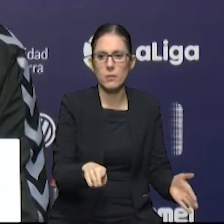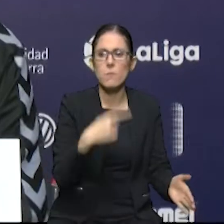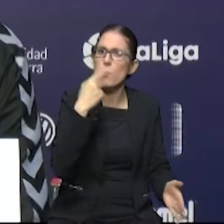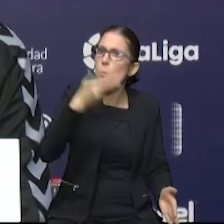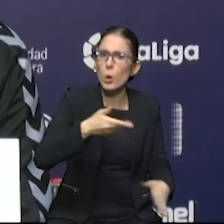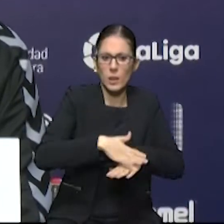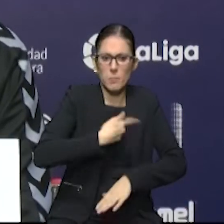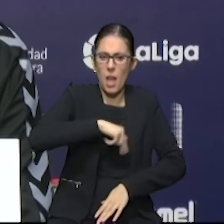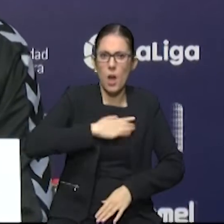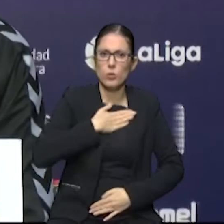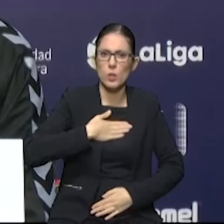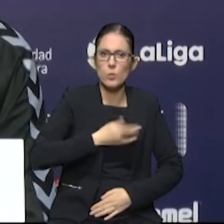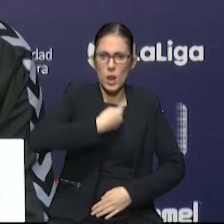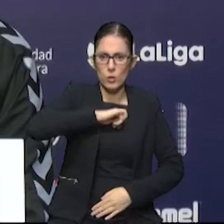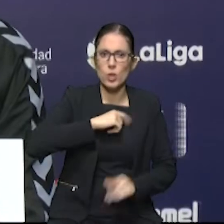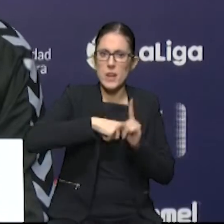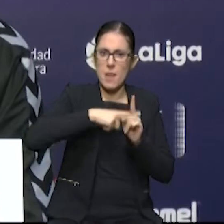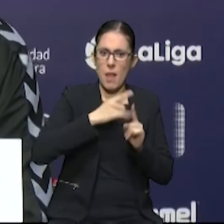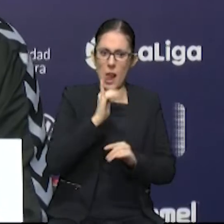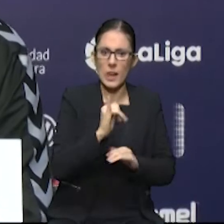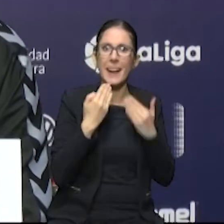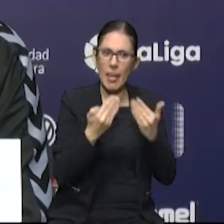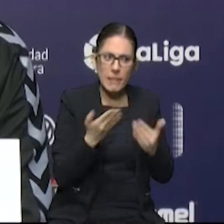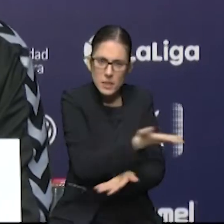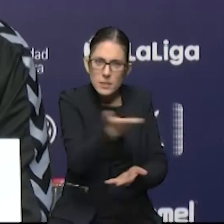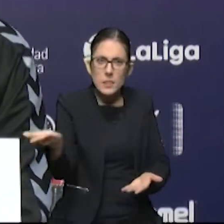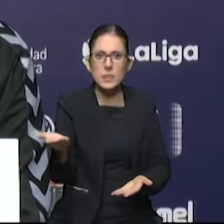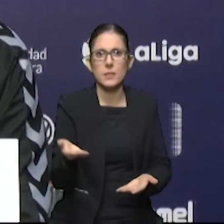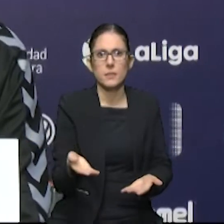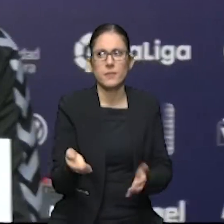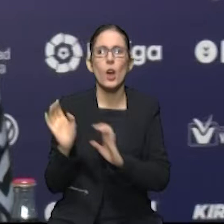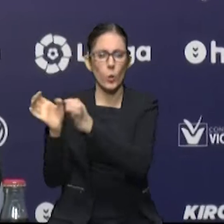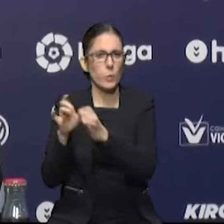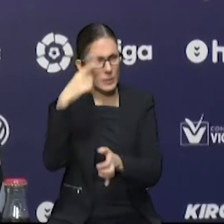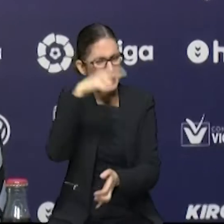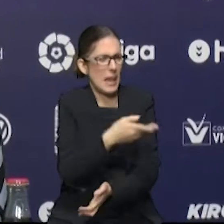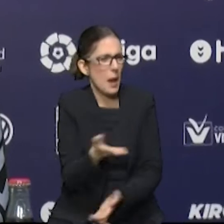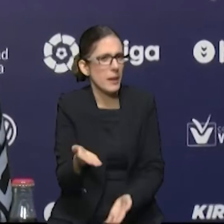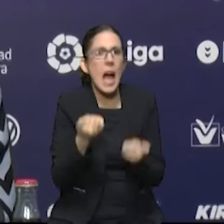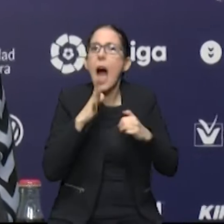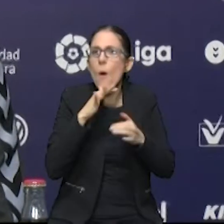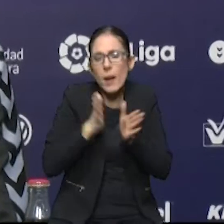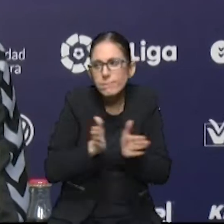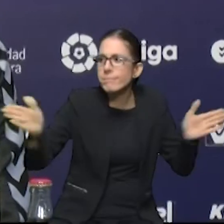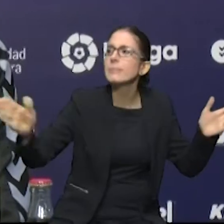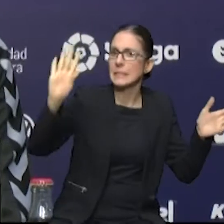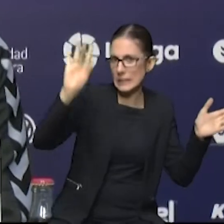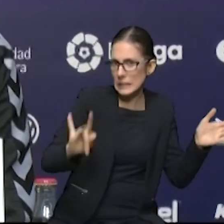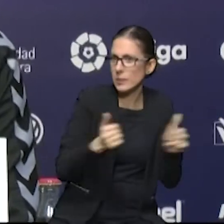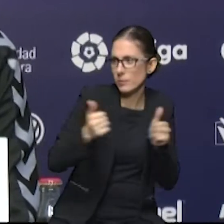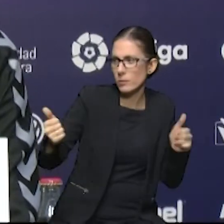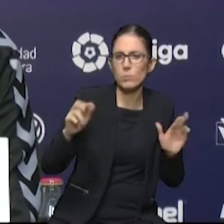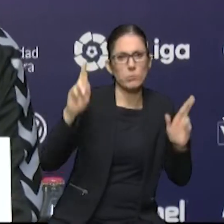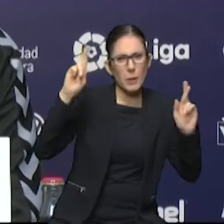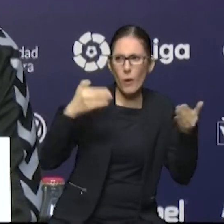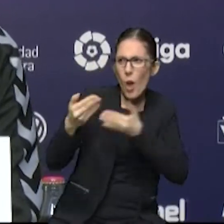donde estamos por ellos también y eso el grupo lo sabe, ¿no? Más allá de que ahora los caminos se separan y desearle lo mejor a